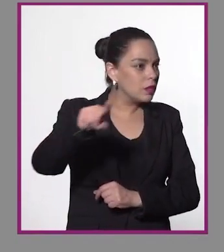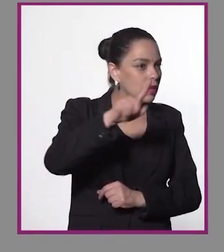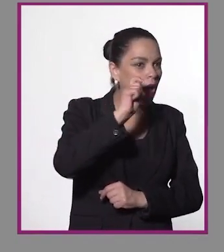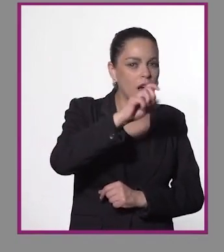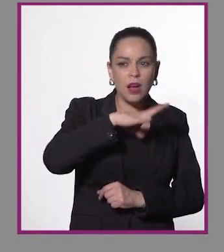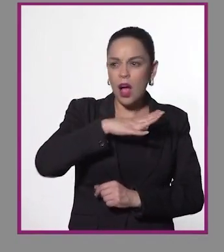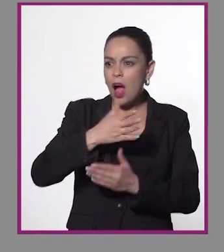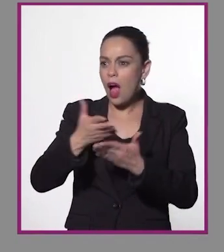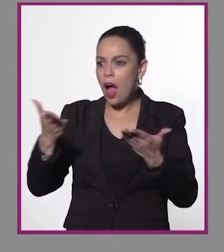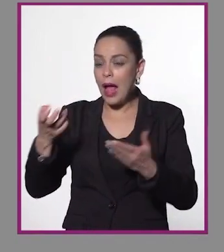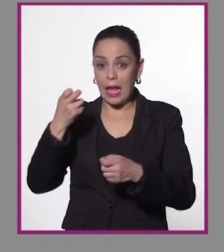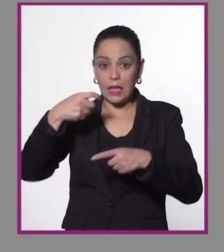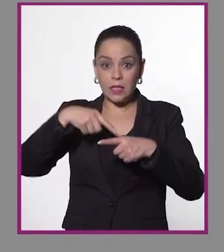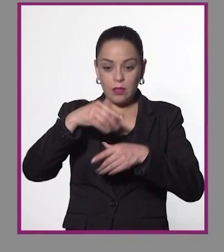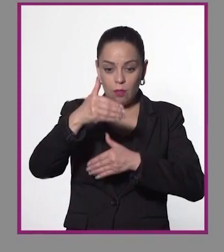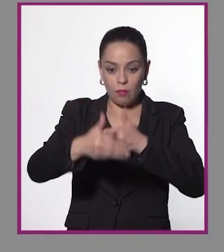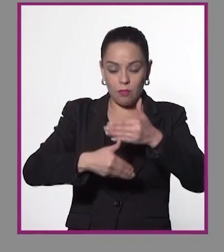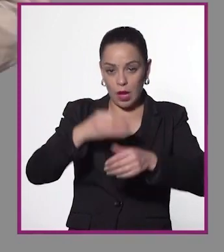científicos surgieron.